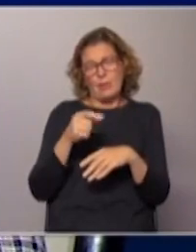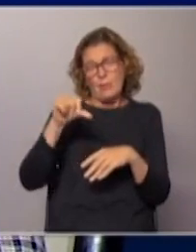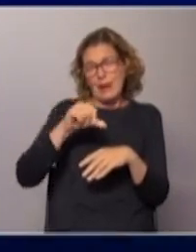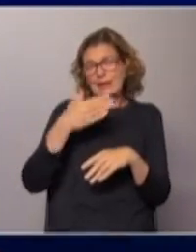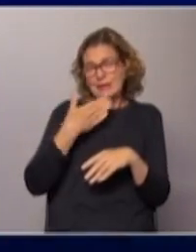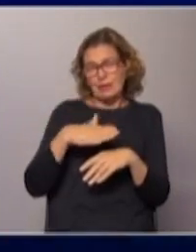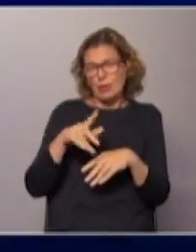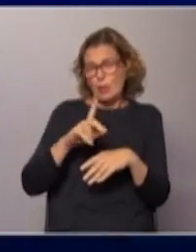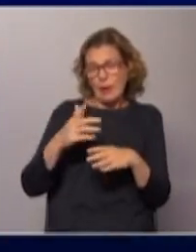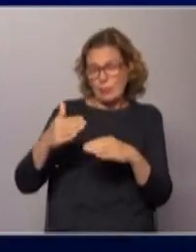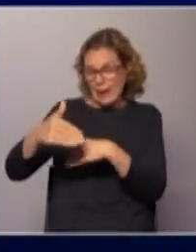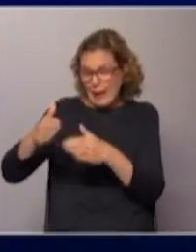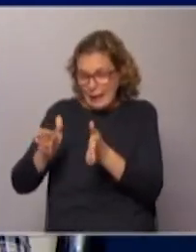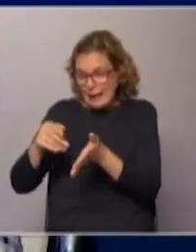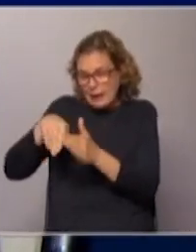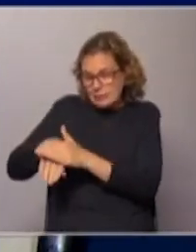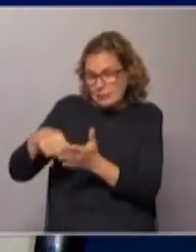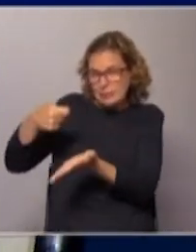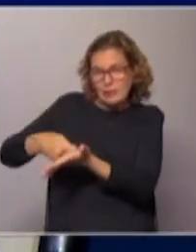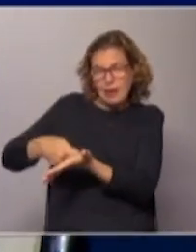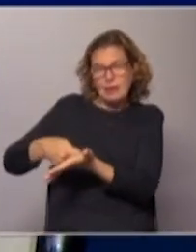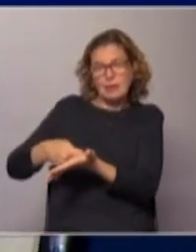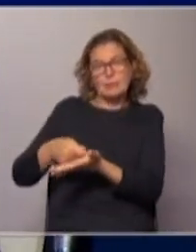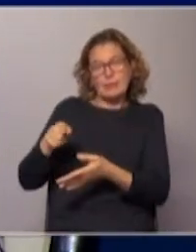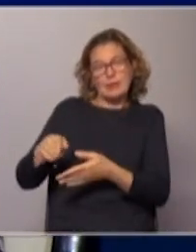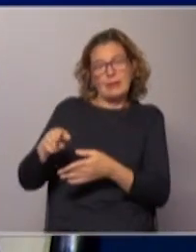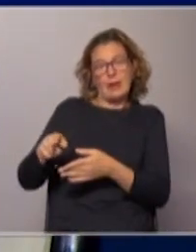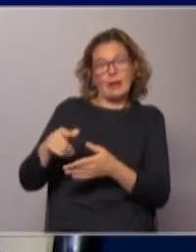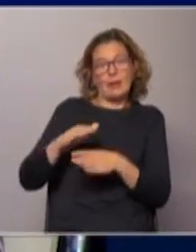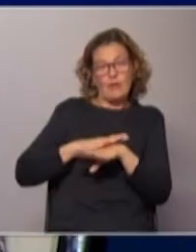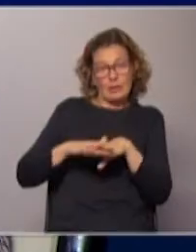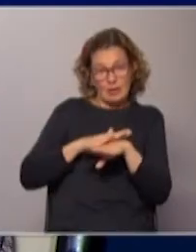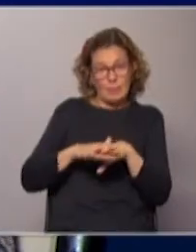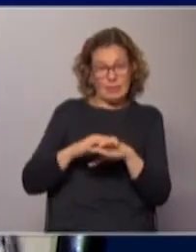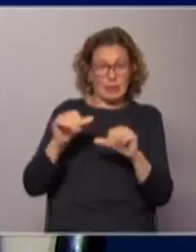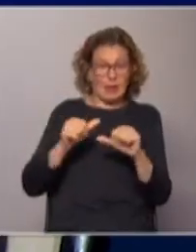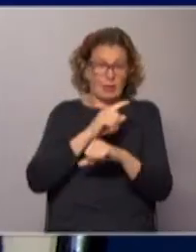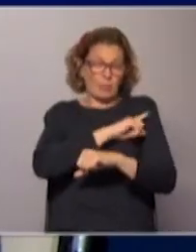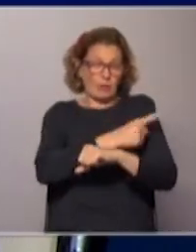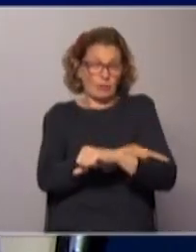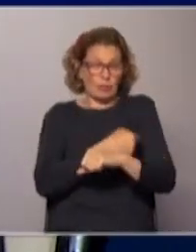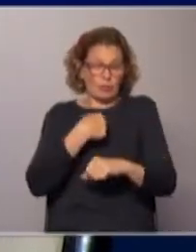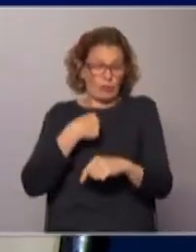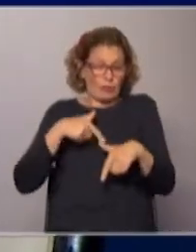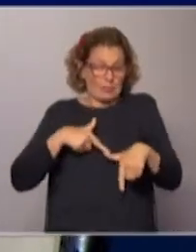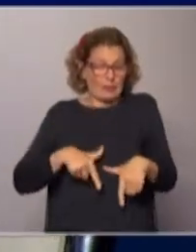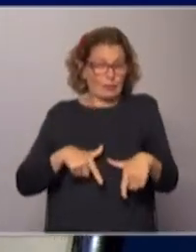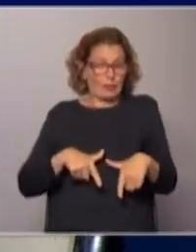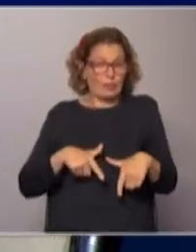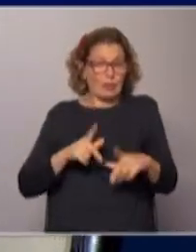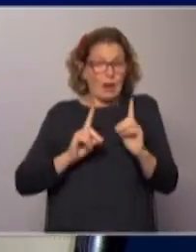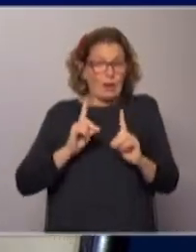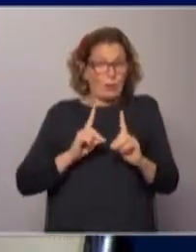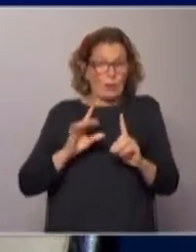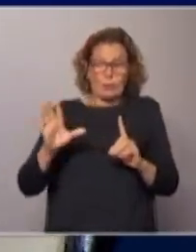que se entienda que no hay una caja donde ese dinero ya está en esa caja se usa básicamente se usa para el refuerzo sophie ministro y en